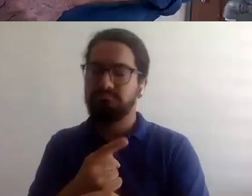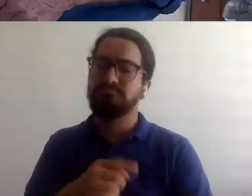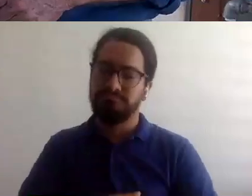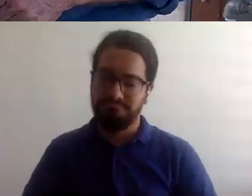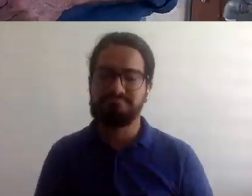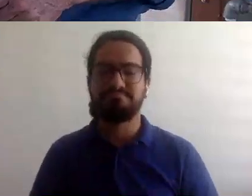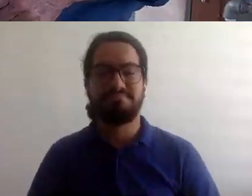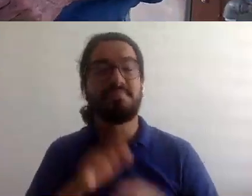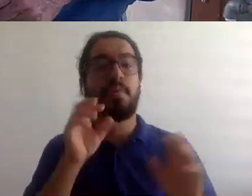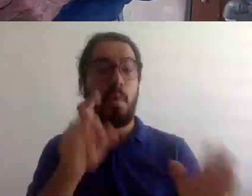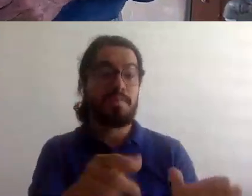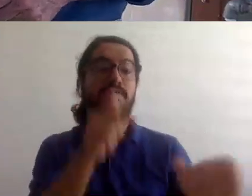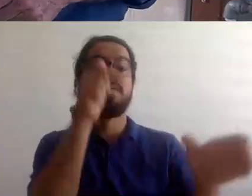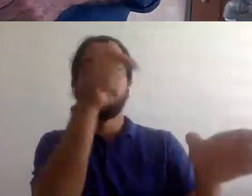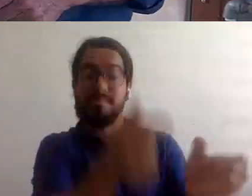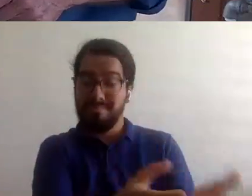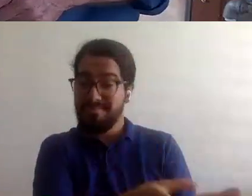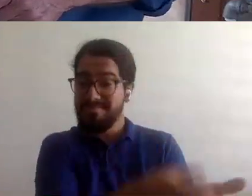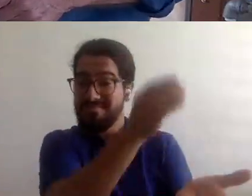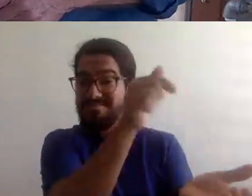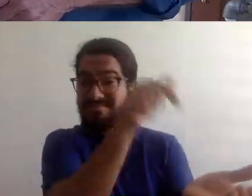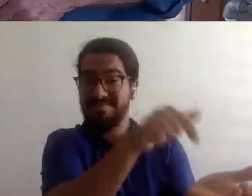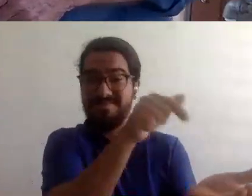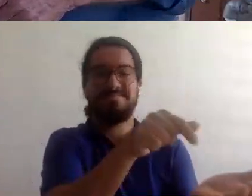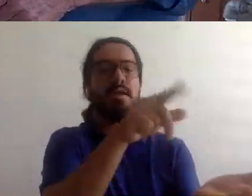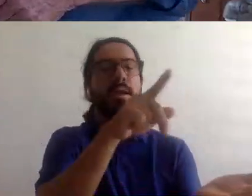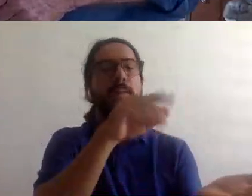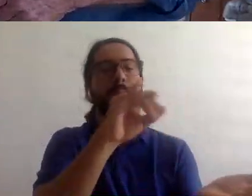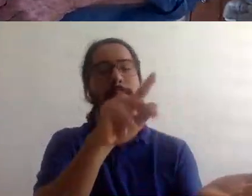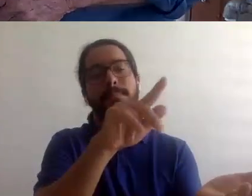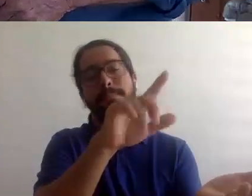¿Peri? Lo traemos.